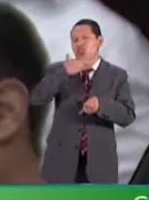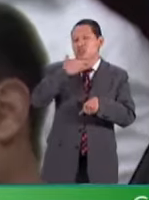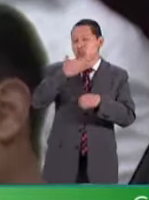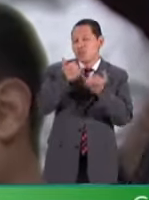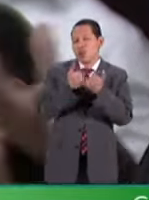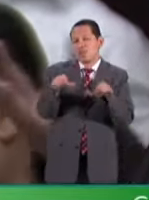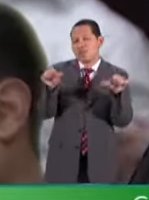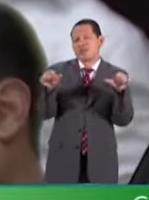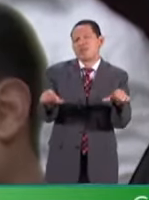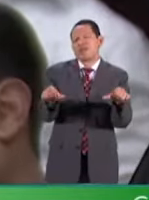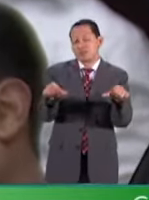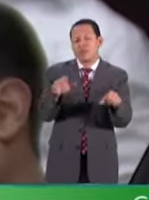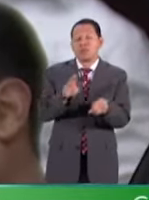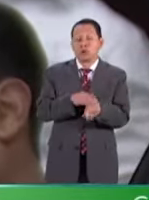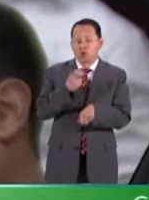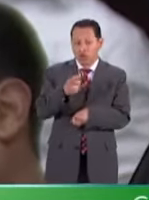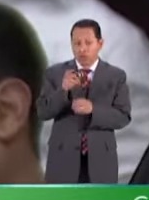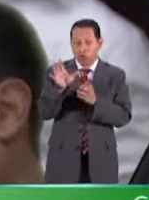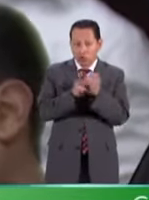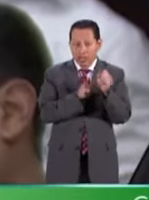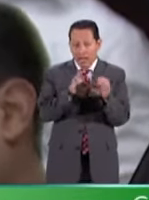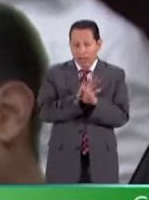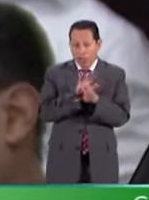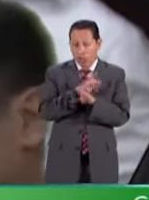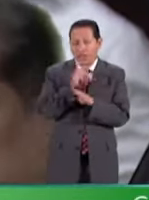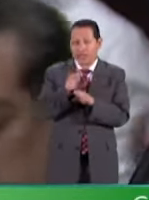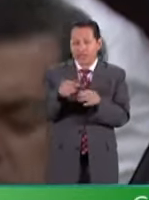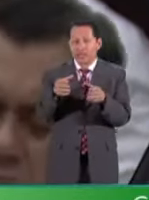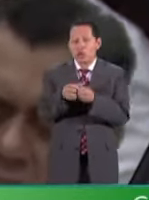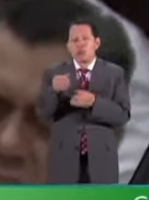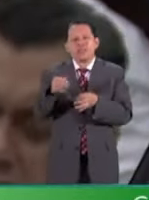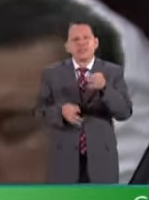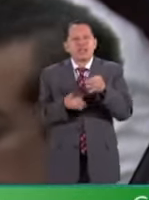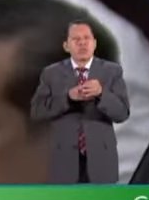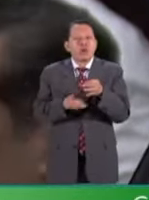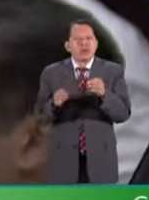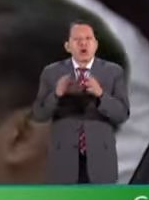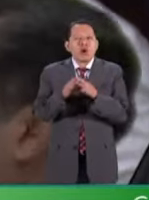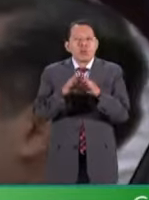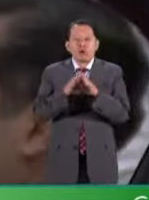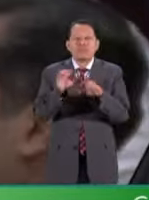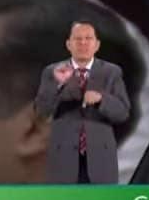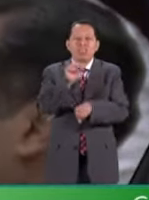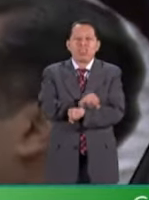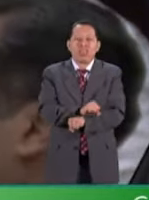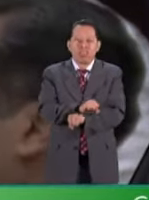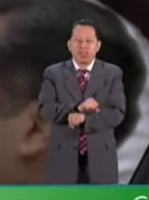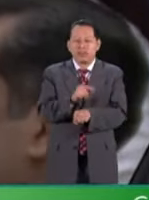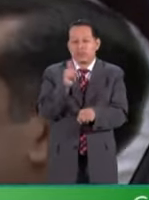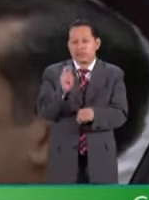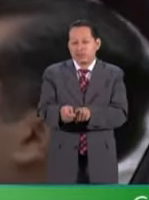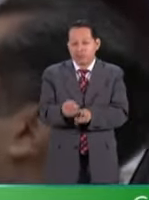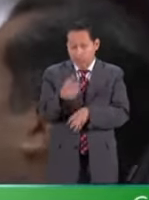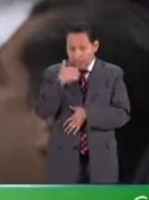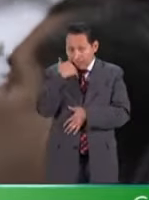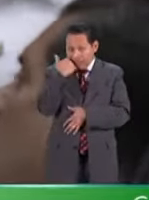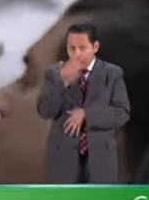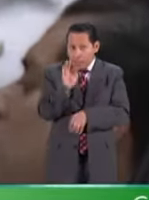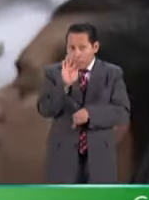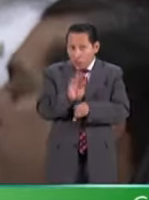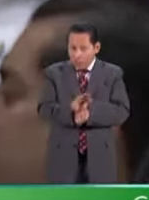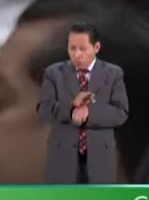impunidad con este cambio constitucional los poderes judiciales tendrán las manos atadas cualquier intento de proteger el